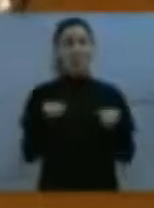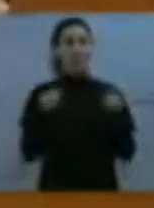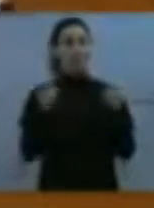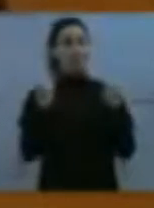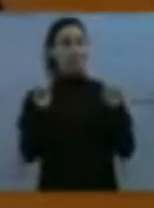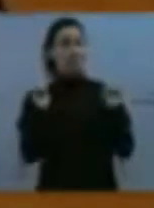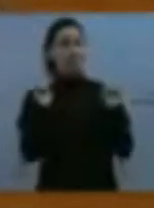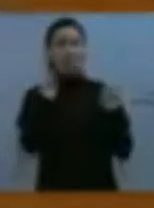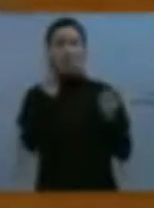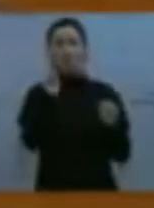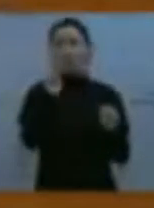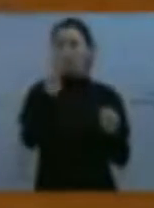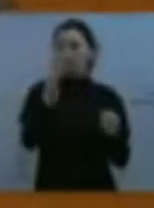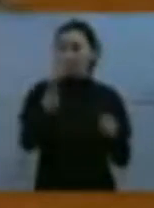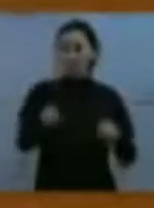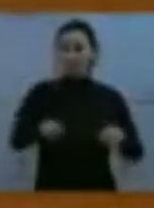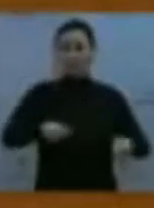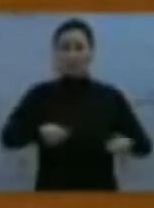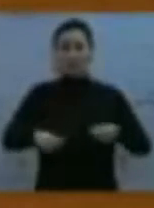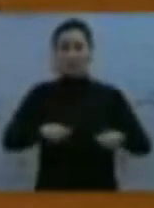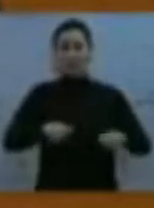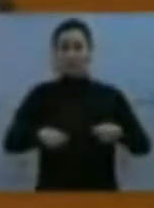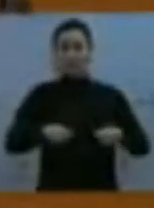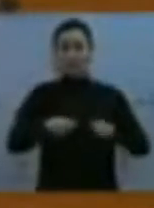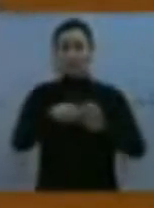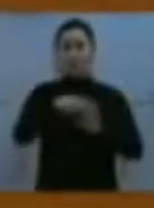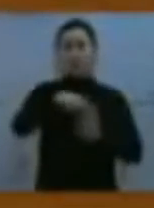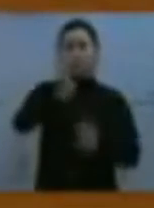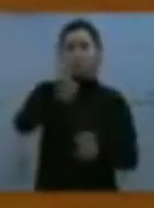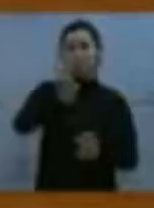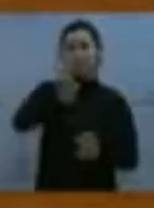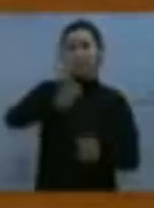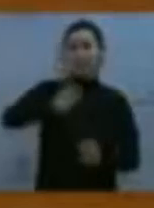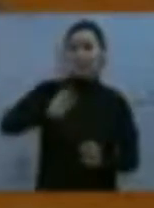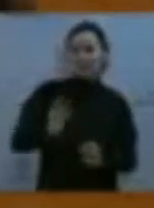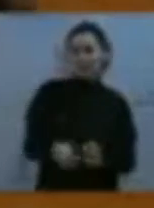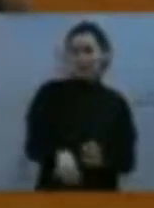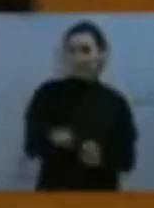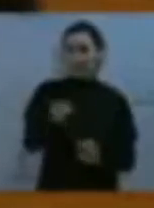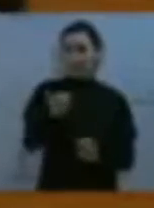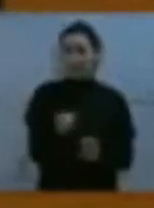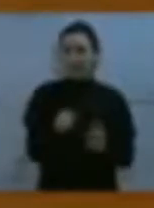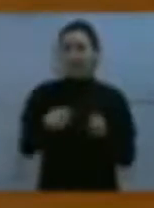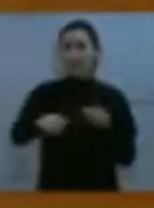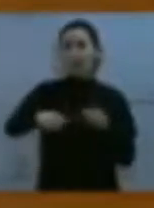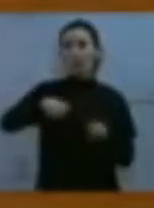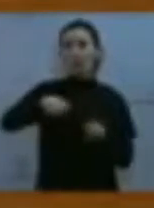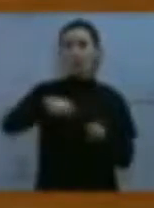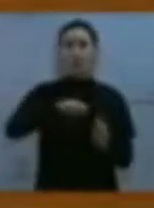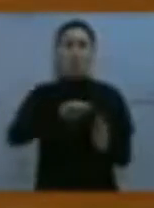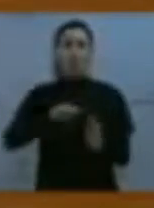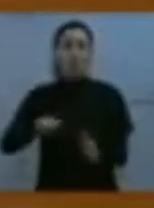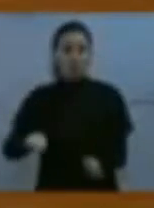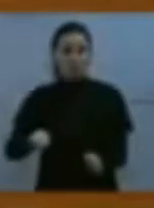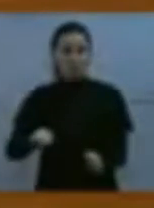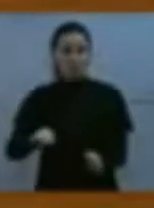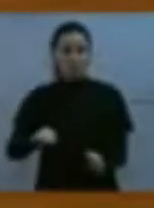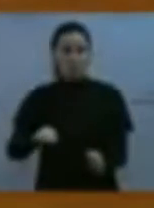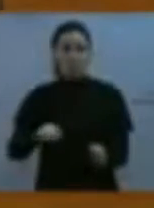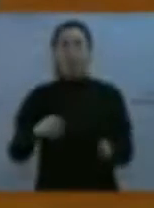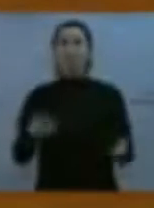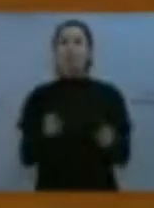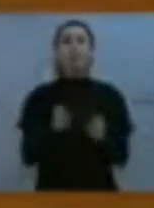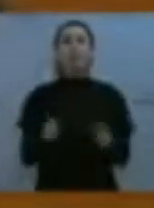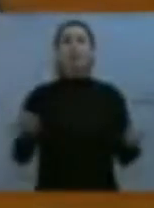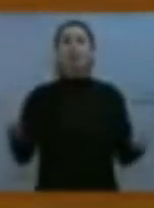separatismo catalán obtiene una negociación bilateral del Gobierno socialista del señor Sánchez y, lo que es más grave aún, obtiene un plus de